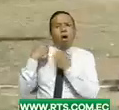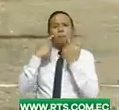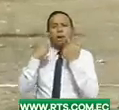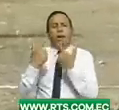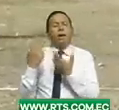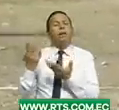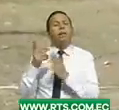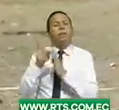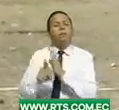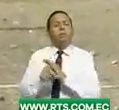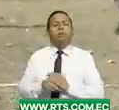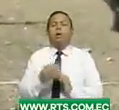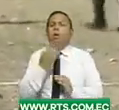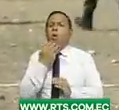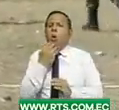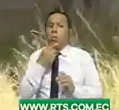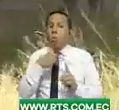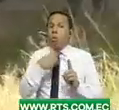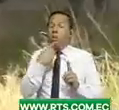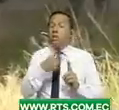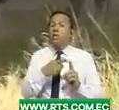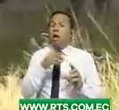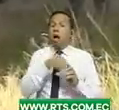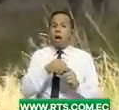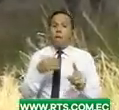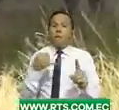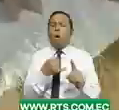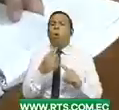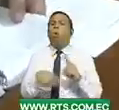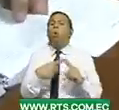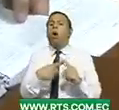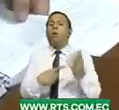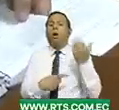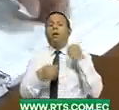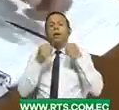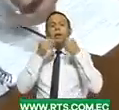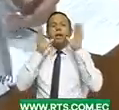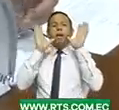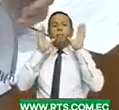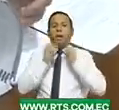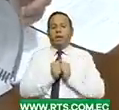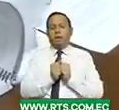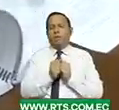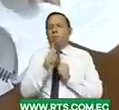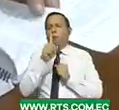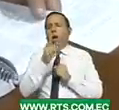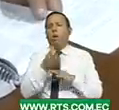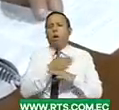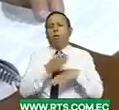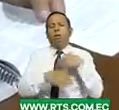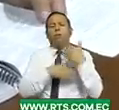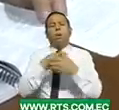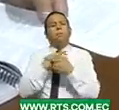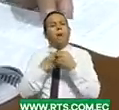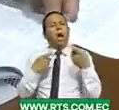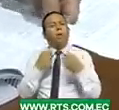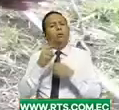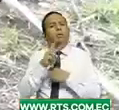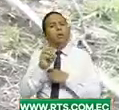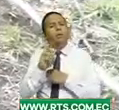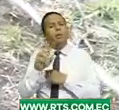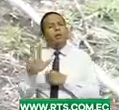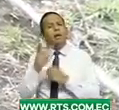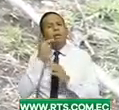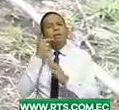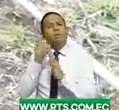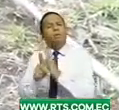sexual habría ocurrido en diciembre del año anterior, pero que las denuncias se realizaron en el mes de marzo de 2023, luego de que apareció otro